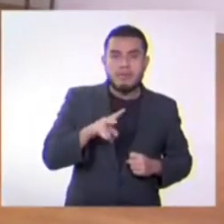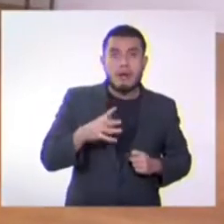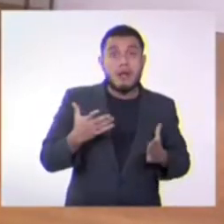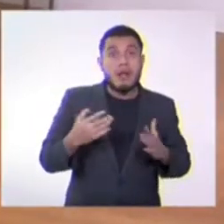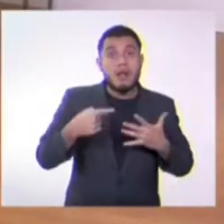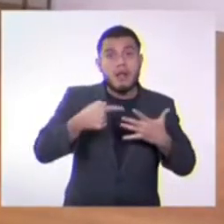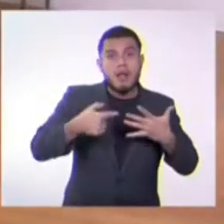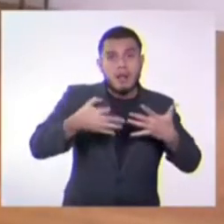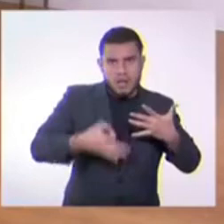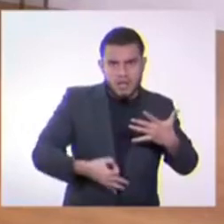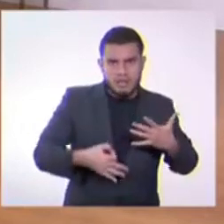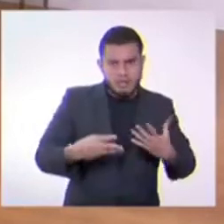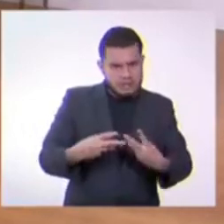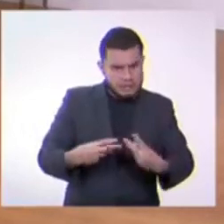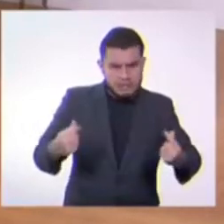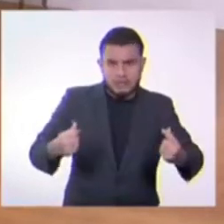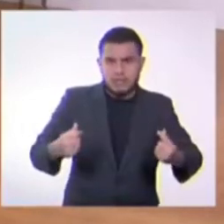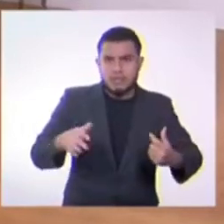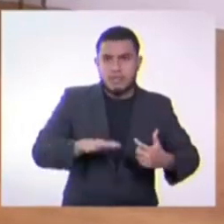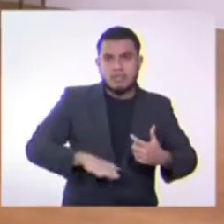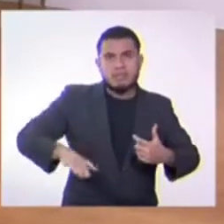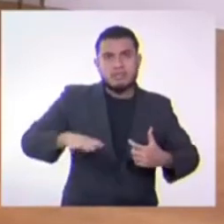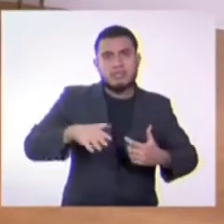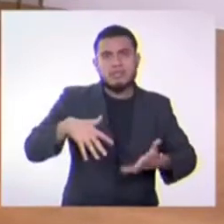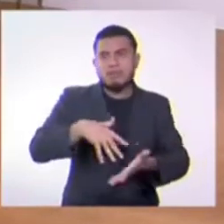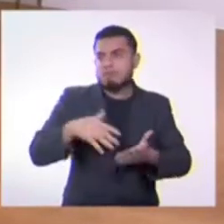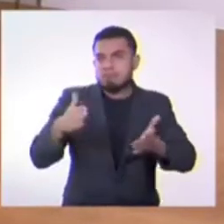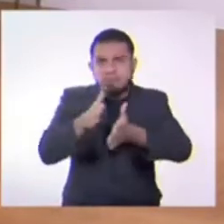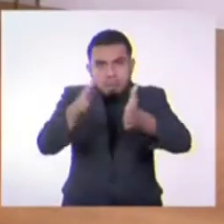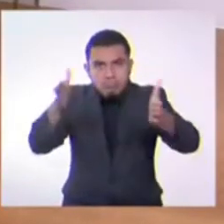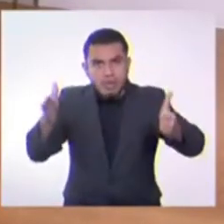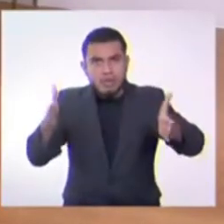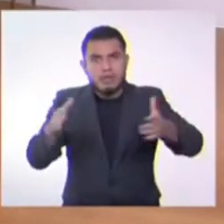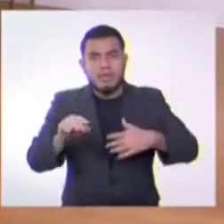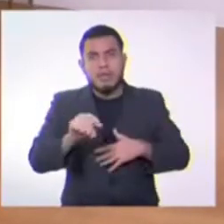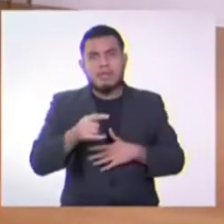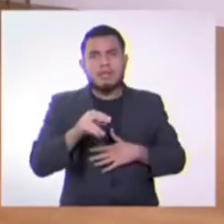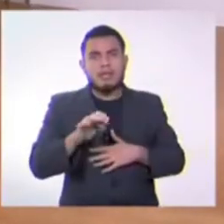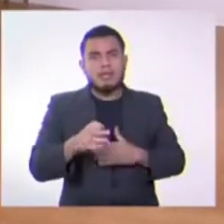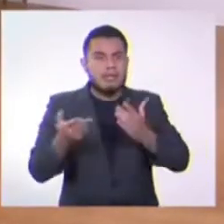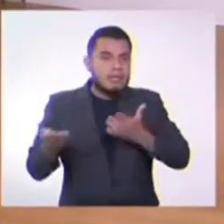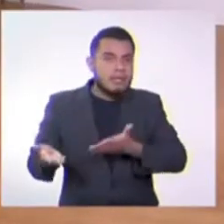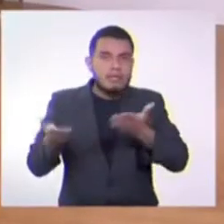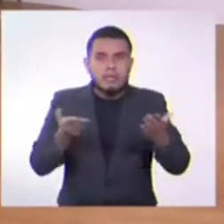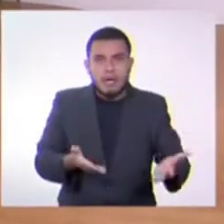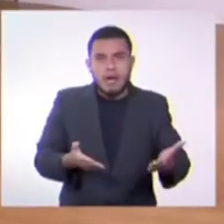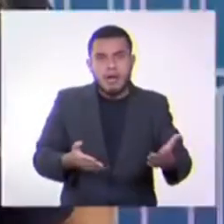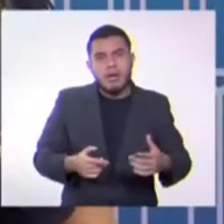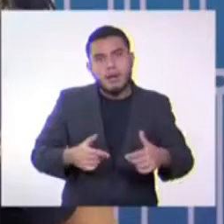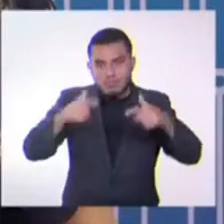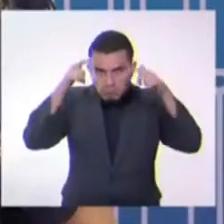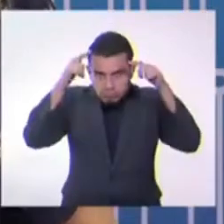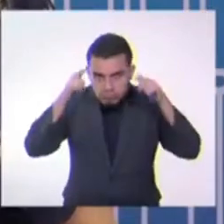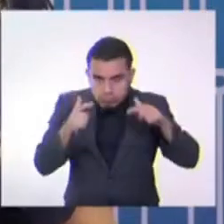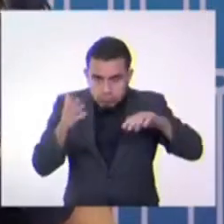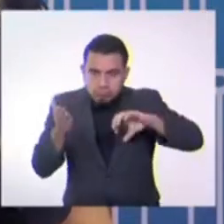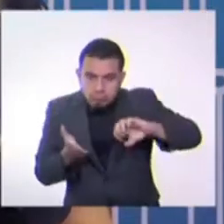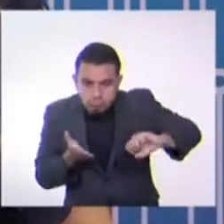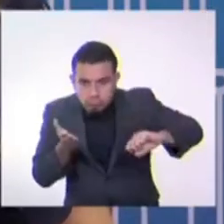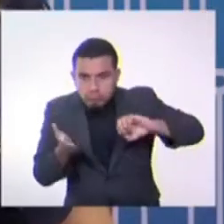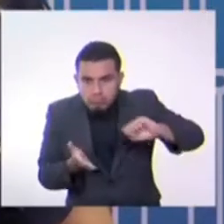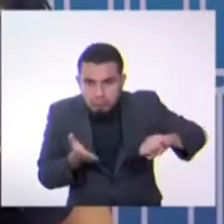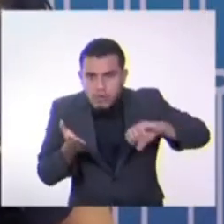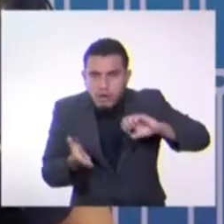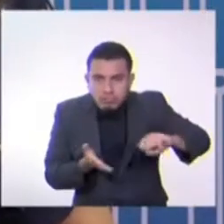extinción de las tierras comunales y ejidales, que eran las tierras que eran otorgadas a los campesinos para poder hacer sus cultivos, y